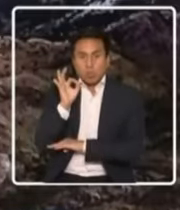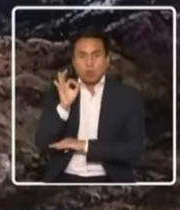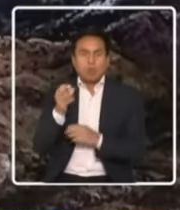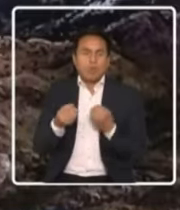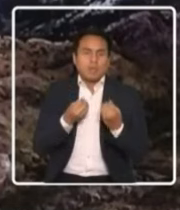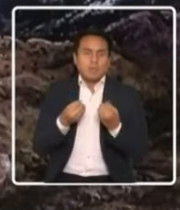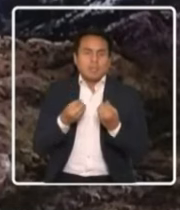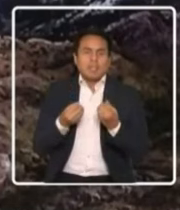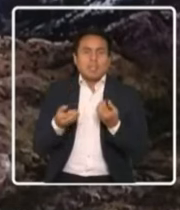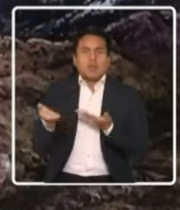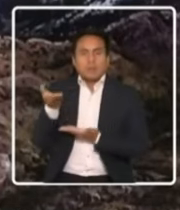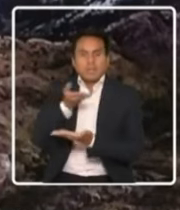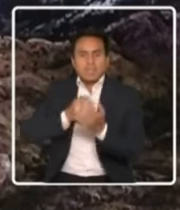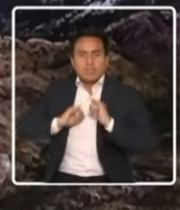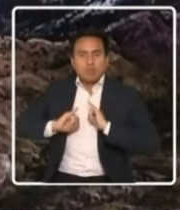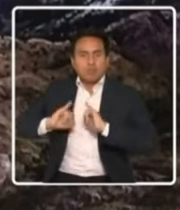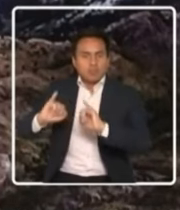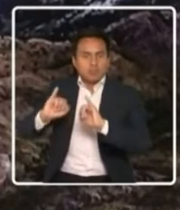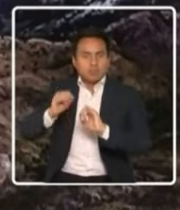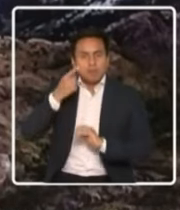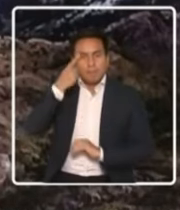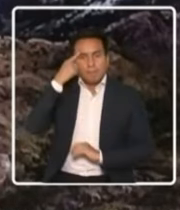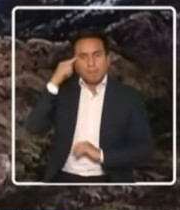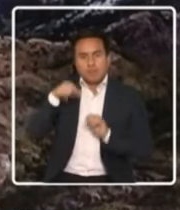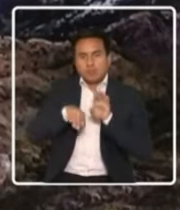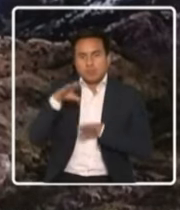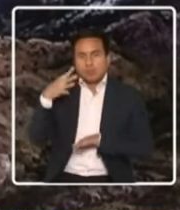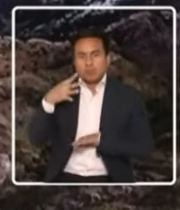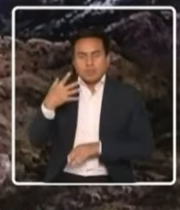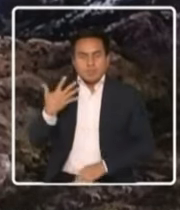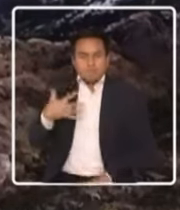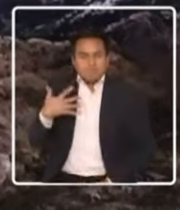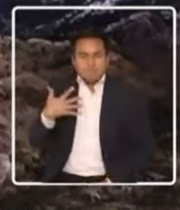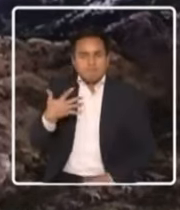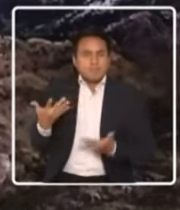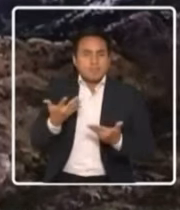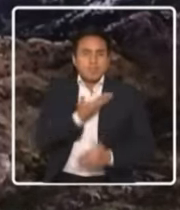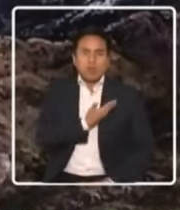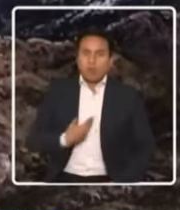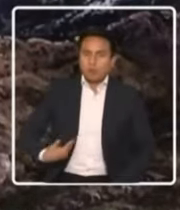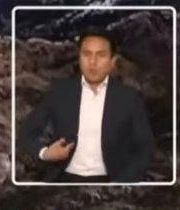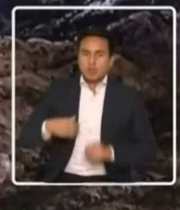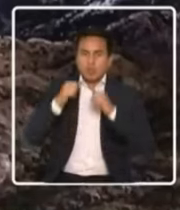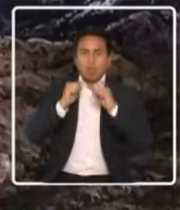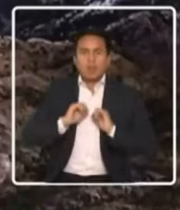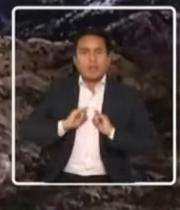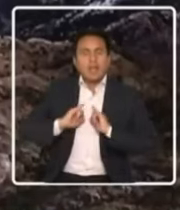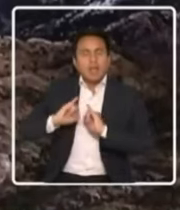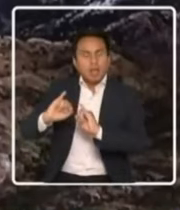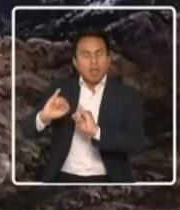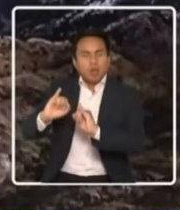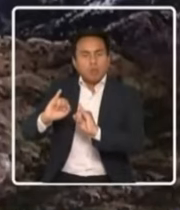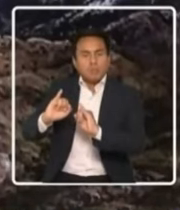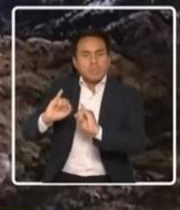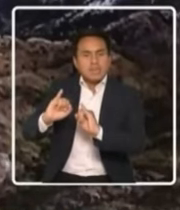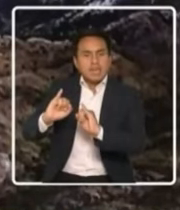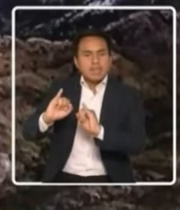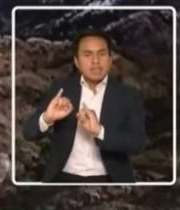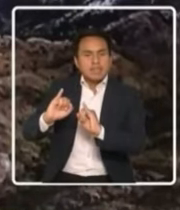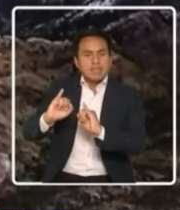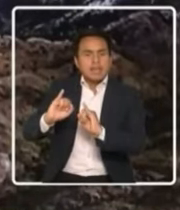fundamentalmente, obviamente, para compartir información, pero sobre todo y primordialmente para que el gobierno pudiera comunicarle